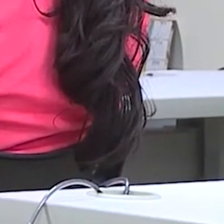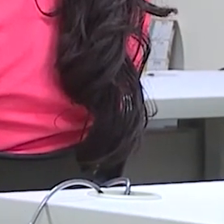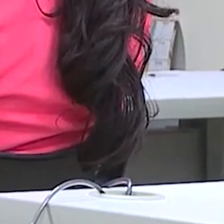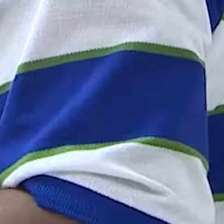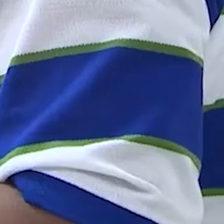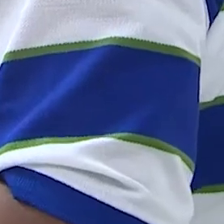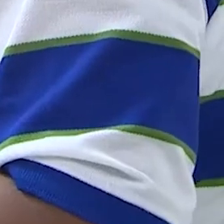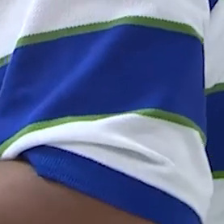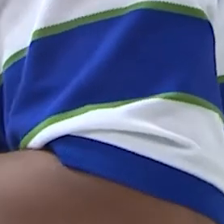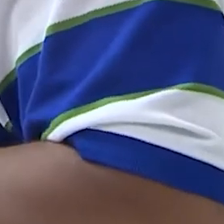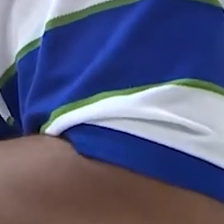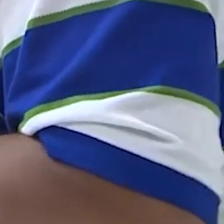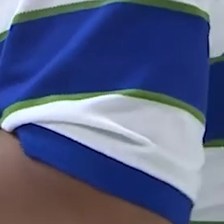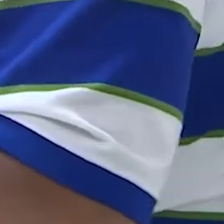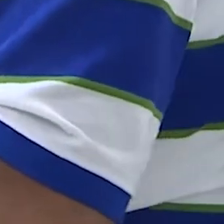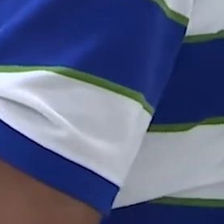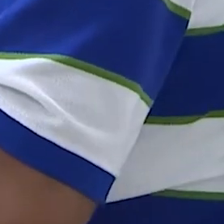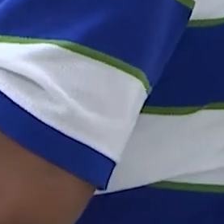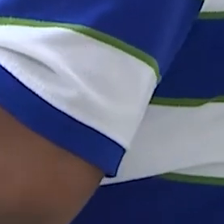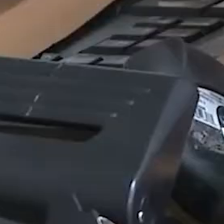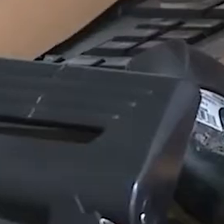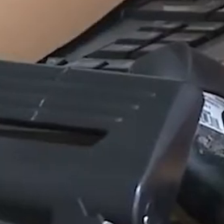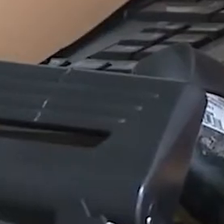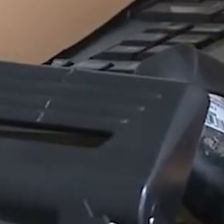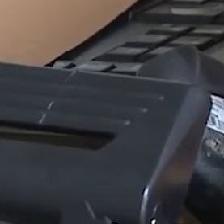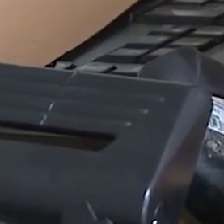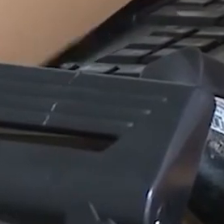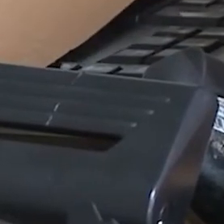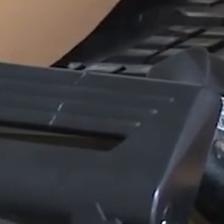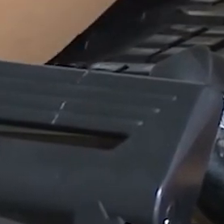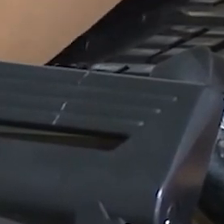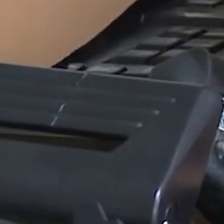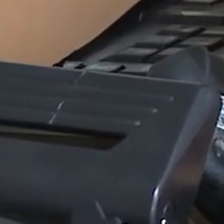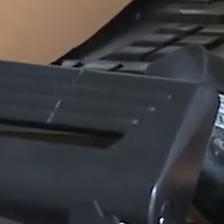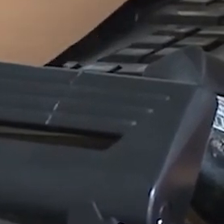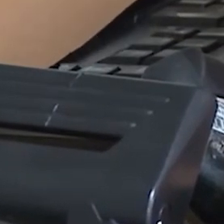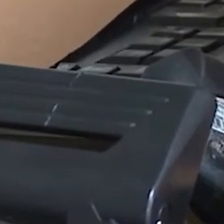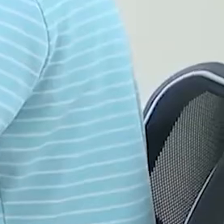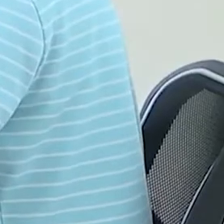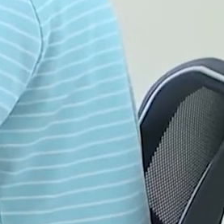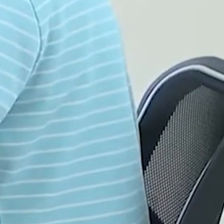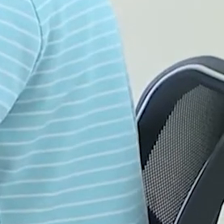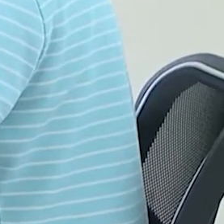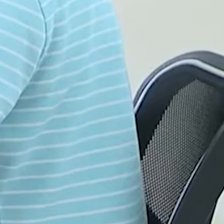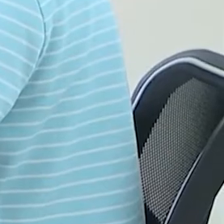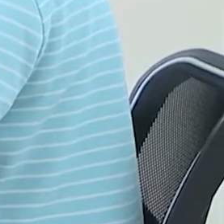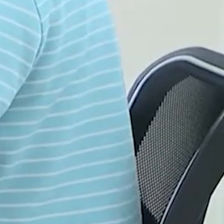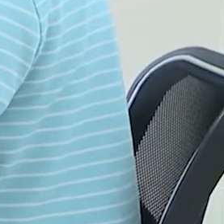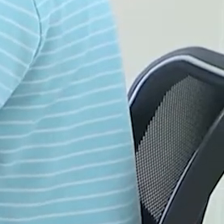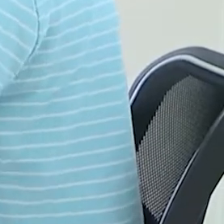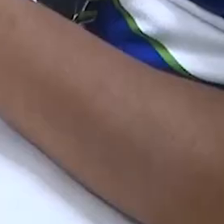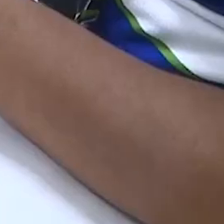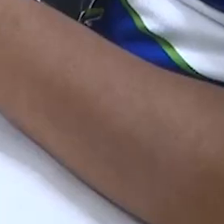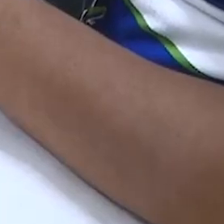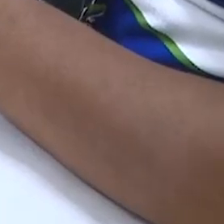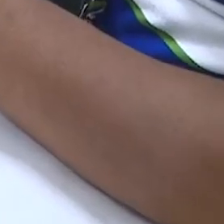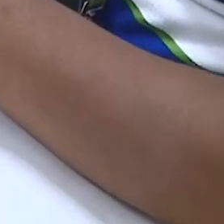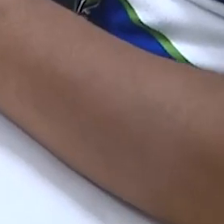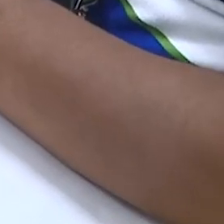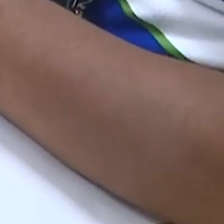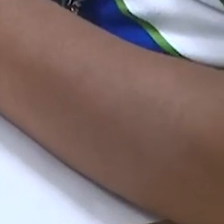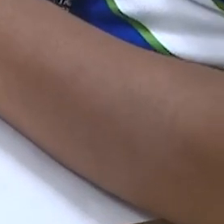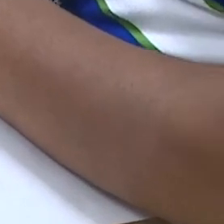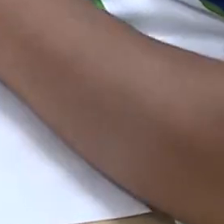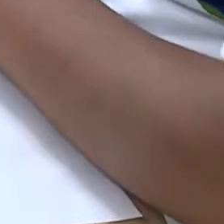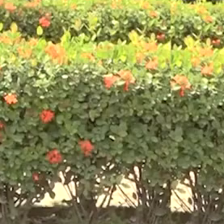Se recuerda a la comunidad en general que el Grupo de Admisiones, Registro y Control Académico es la única dependencia responsable de la